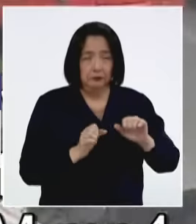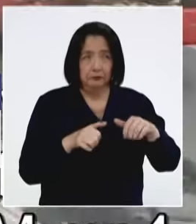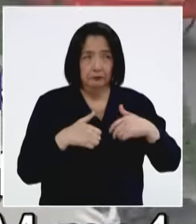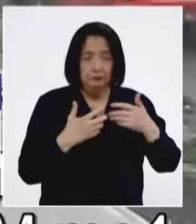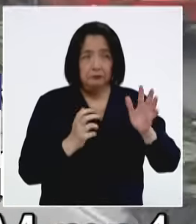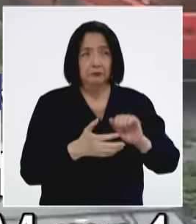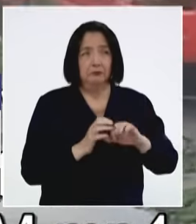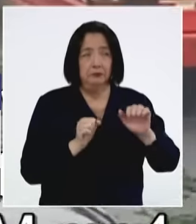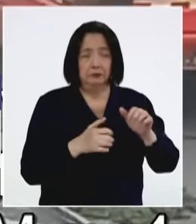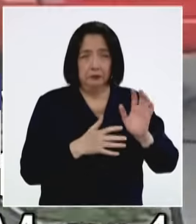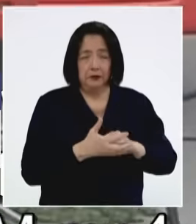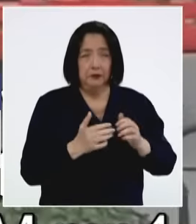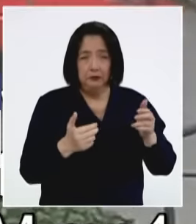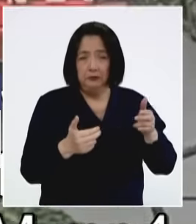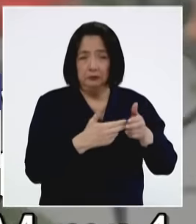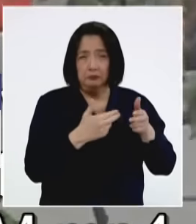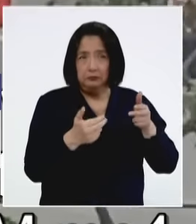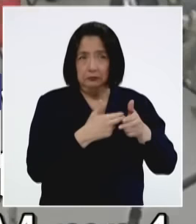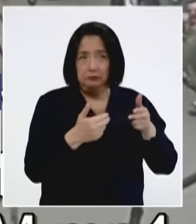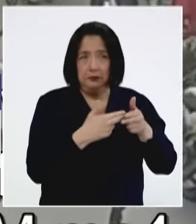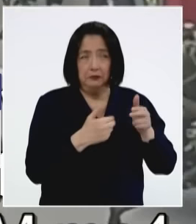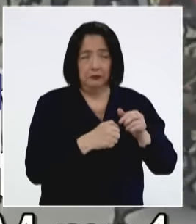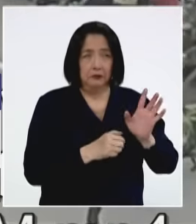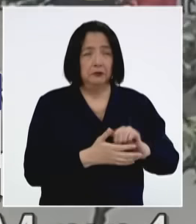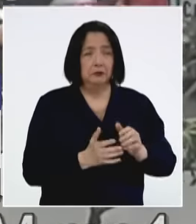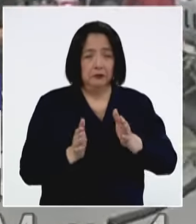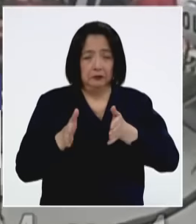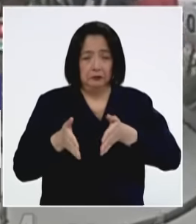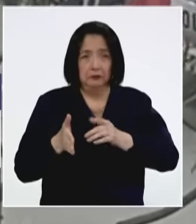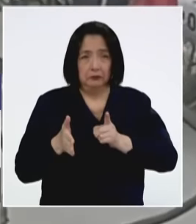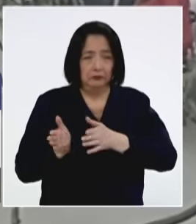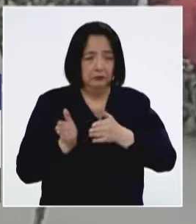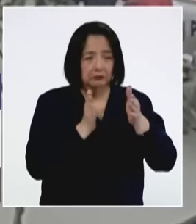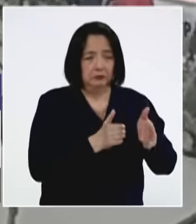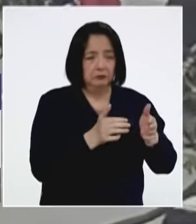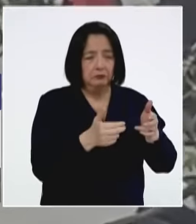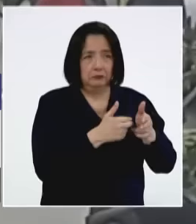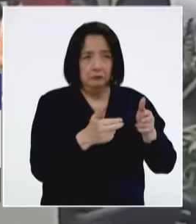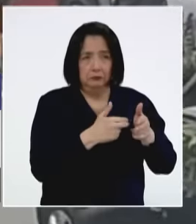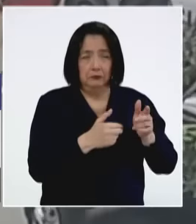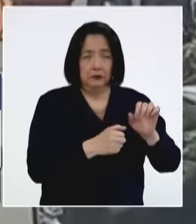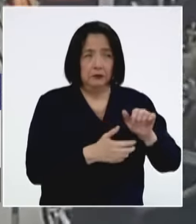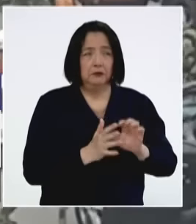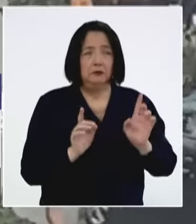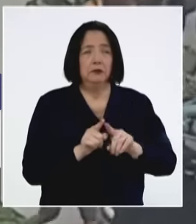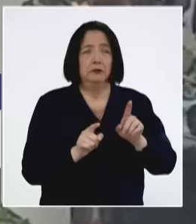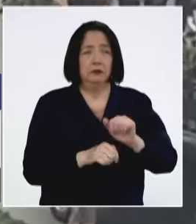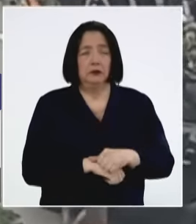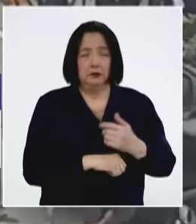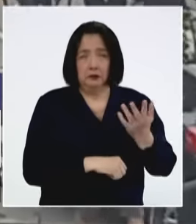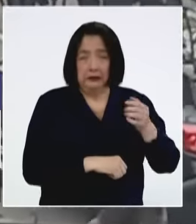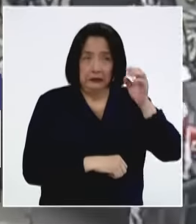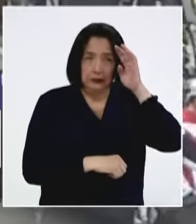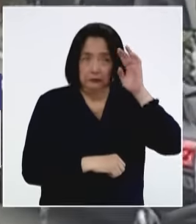puedan transportar ambos, bueno, los vehículos, tal como puedes ver, en ambos sentidos. También los efectivos